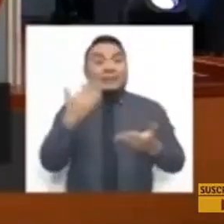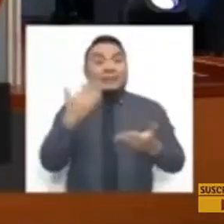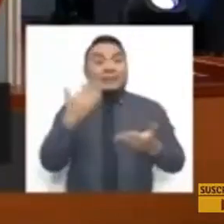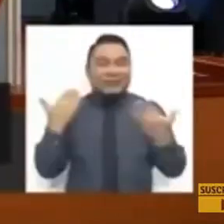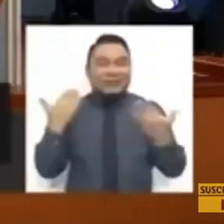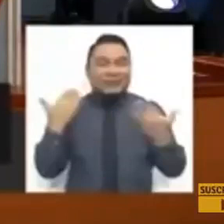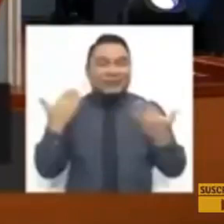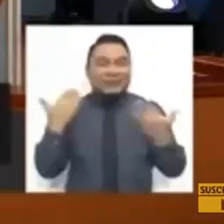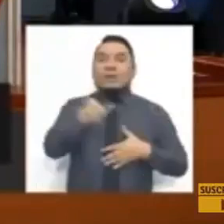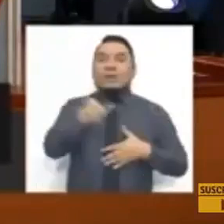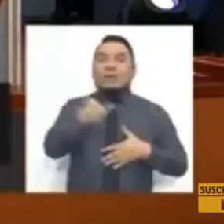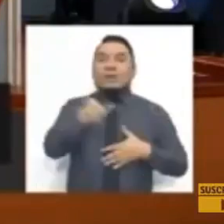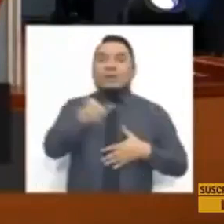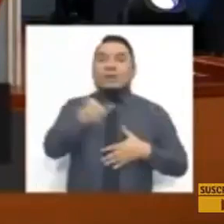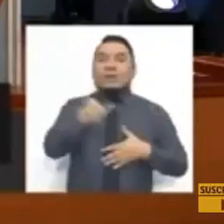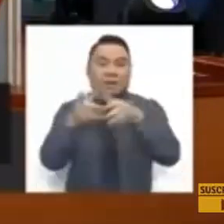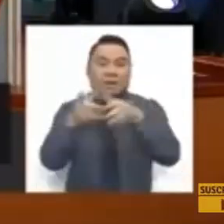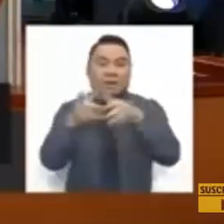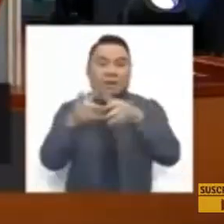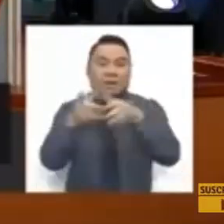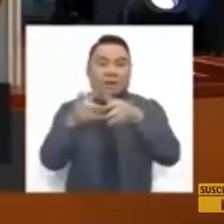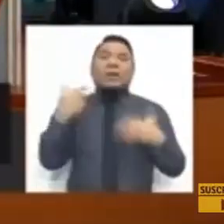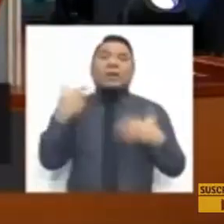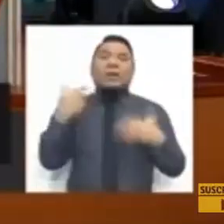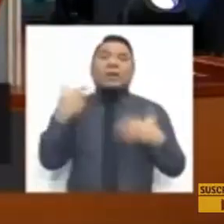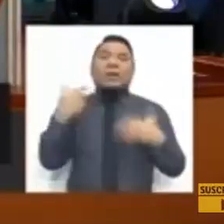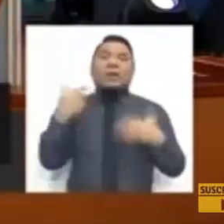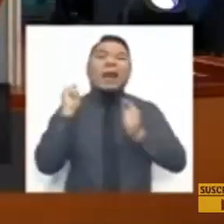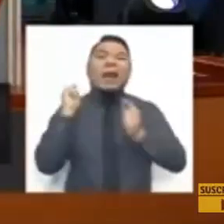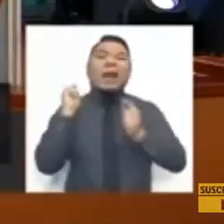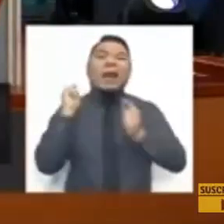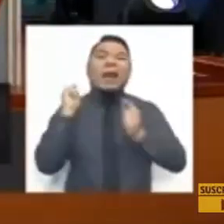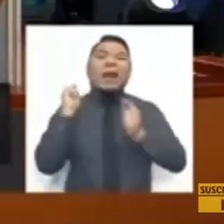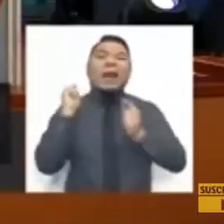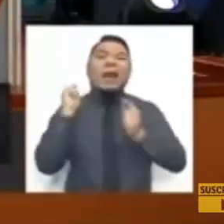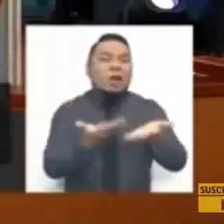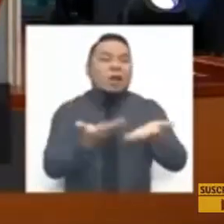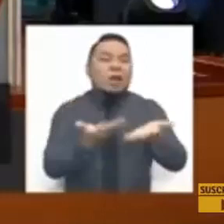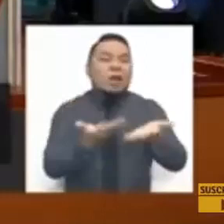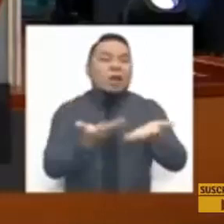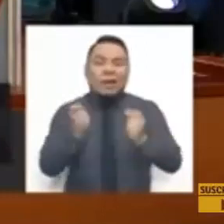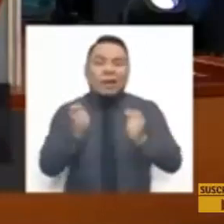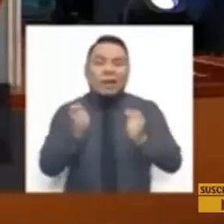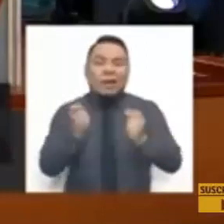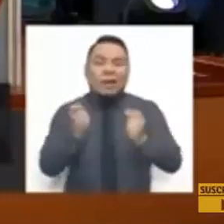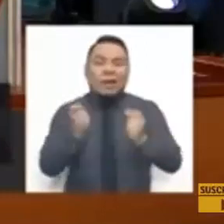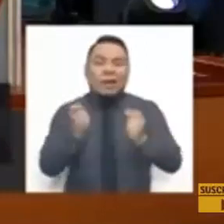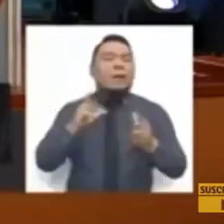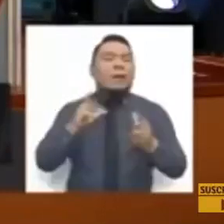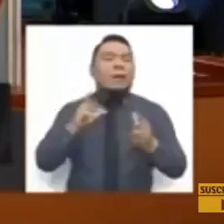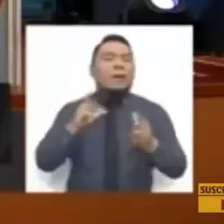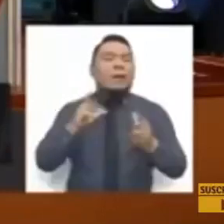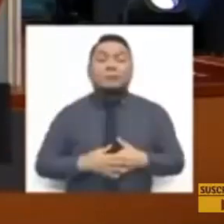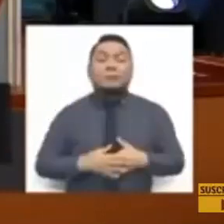que los candidatos de ambos partidos políticos realicen cualquier tipo de entrega o intercambio de objetos durante el debate. Se recuerda